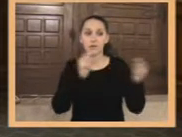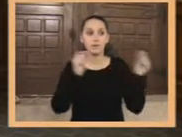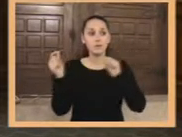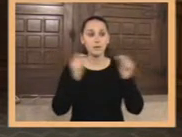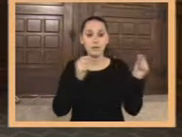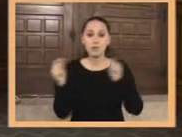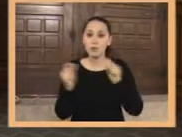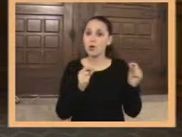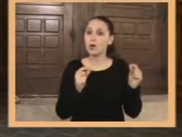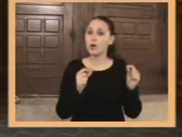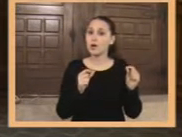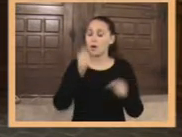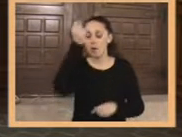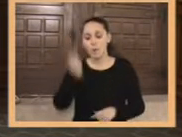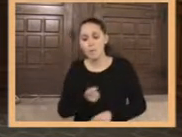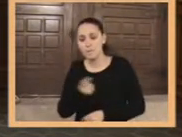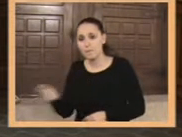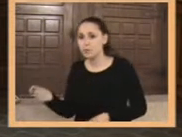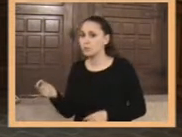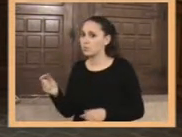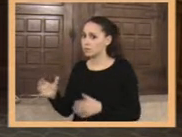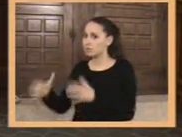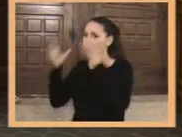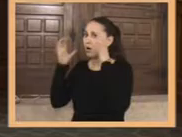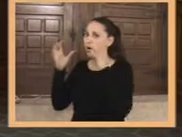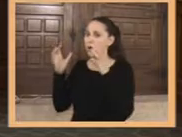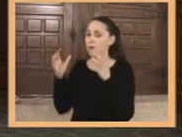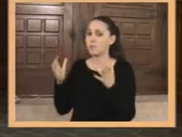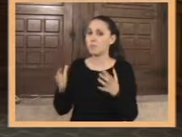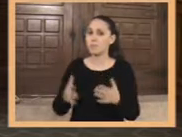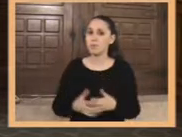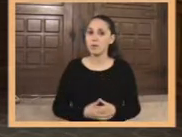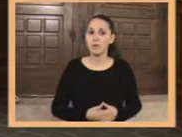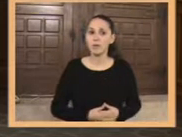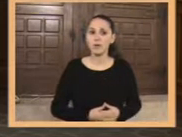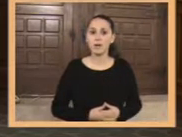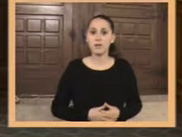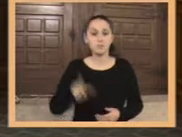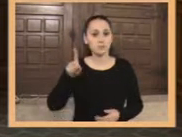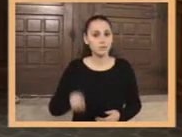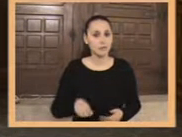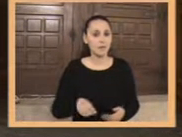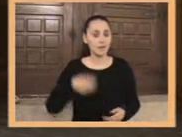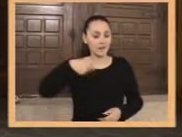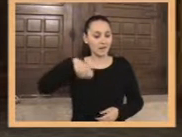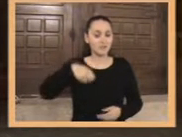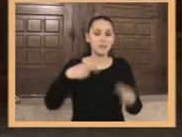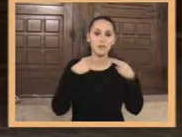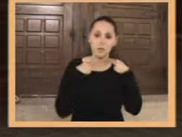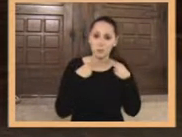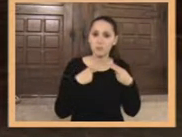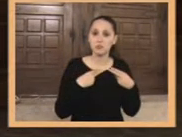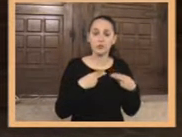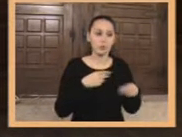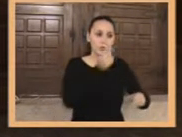aprobar unos presupuestos en los que Plasencia recibe una cantidad de dinero muy importante, inversiones muy importantes con el presidente de la Junta, también con la presidenta de la Diputación, en acuerdos muy importantes en fondos